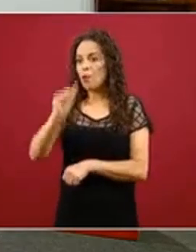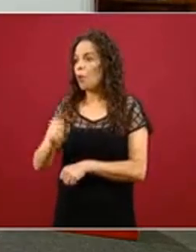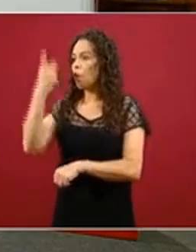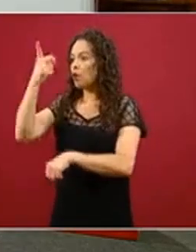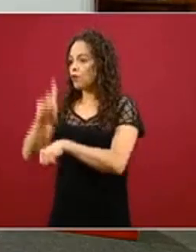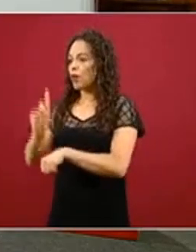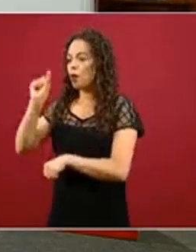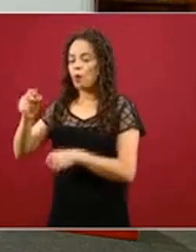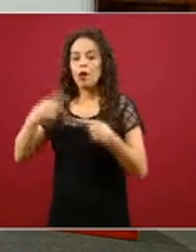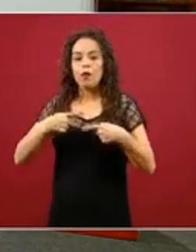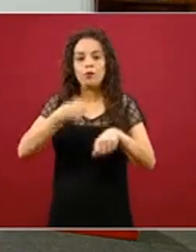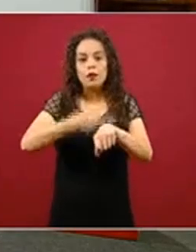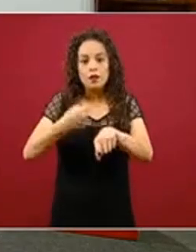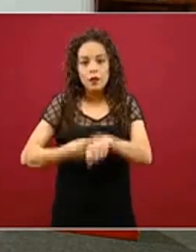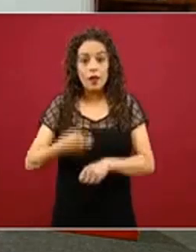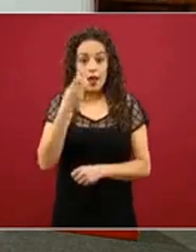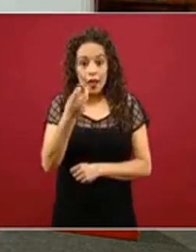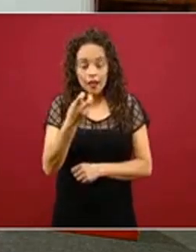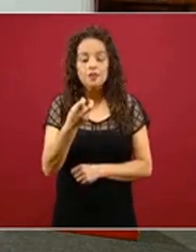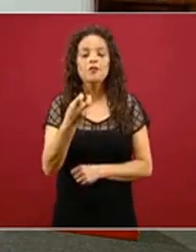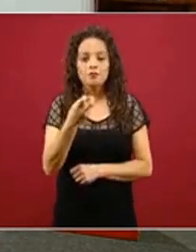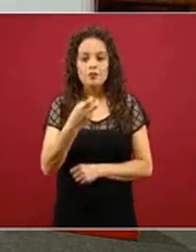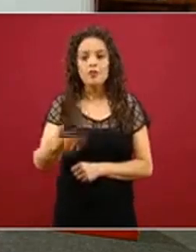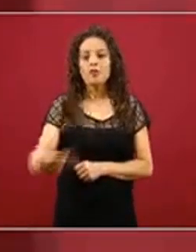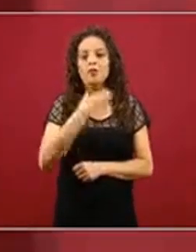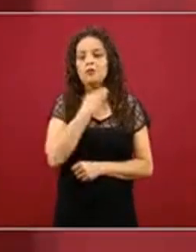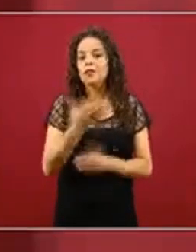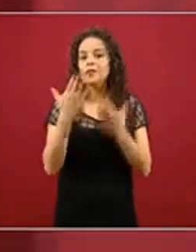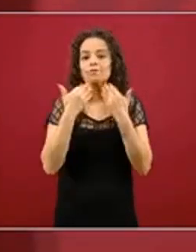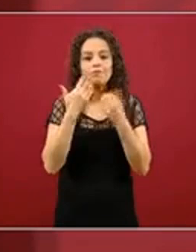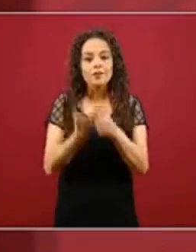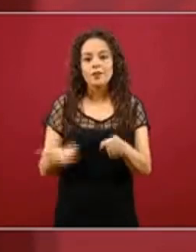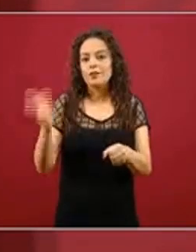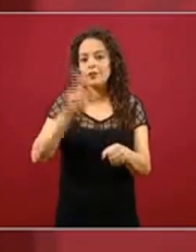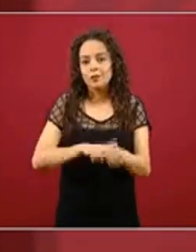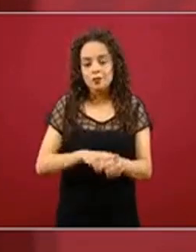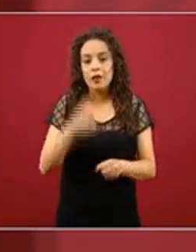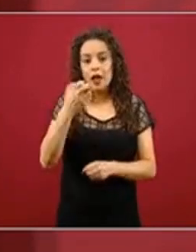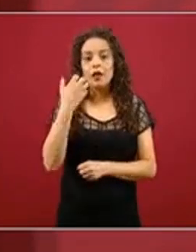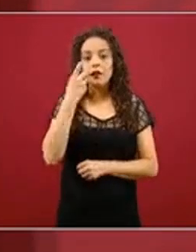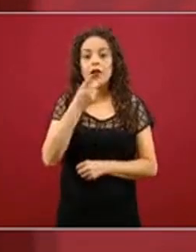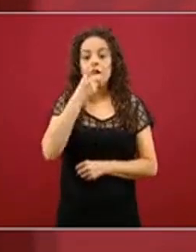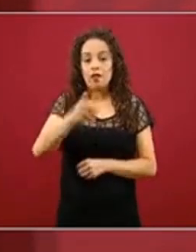eso es reducir el tamaño del pico epidémico. Eso es aplanar la curva.